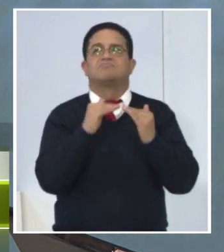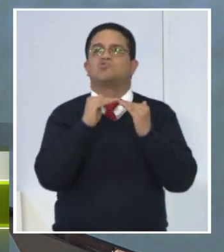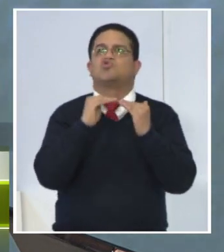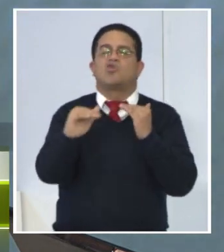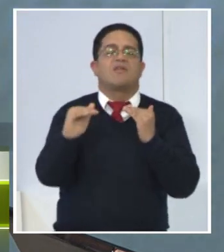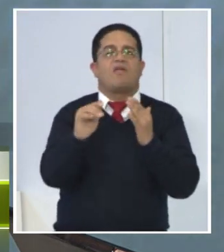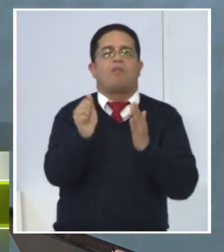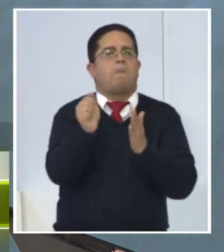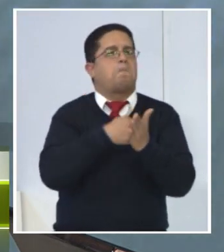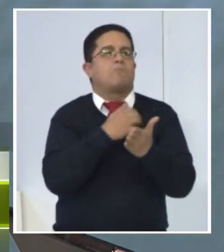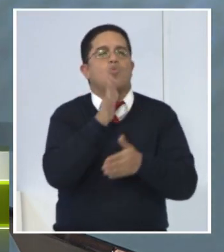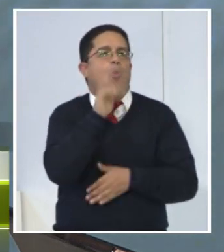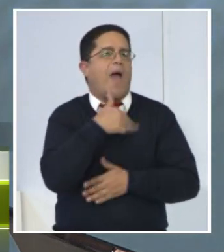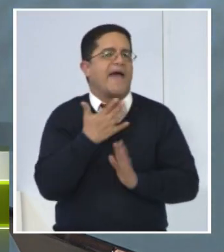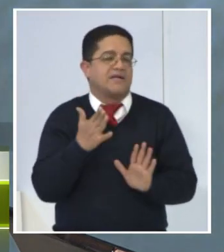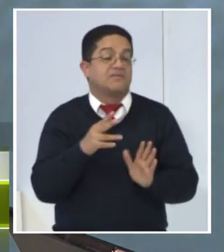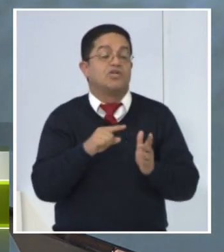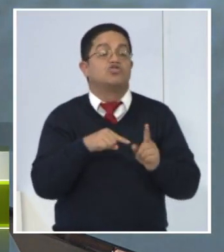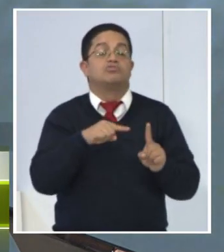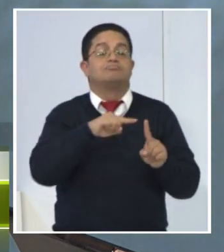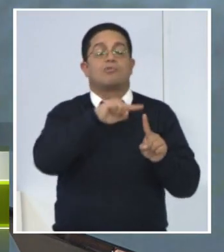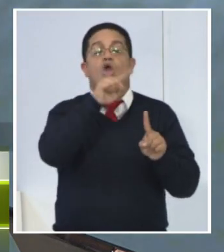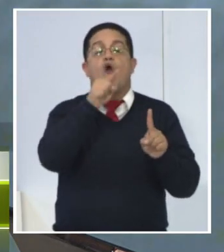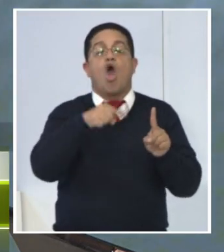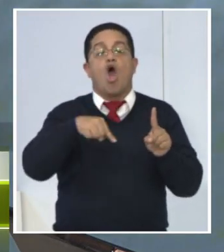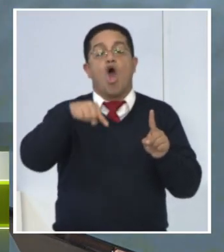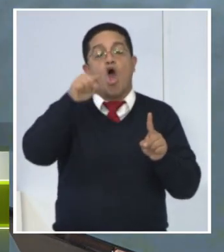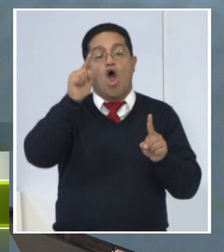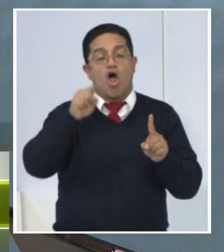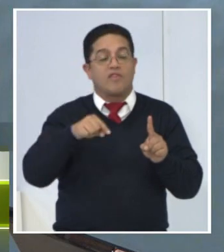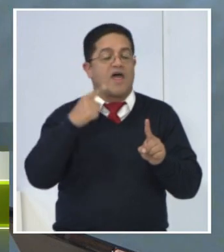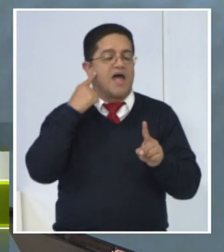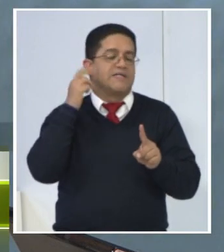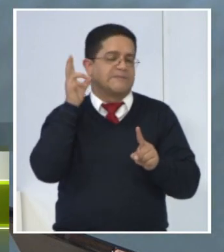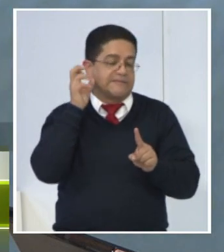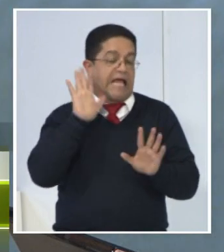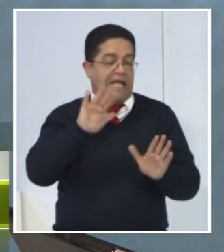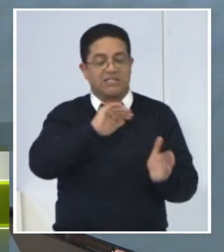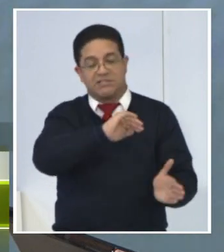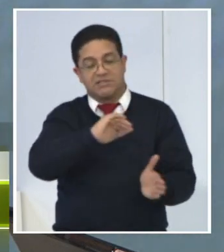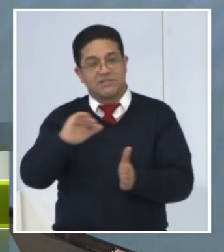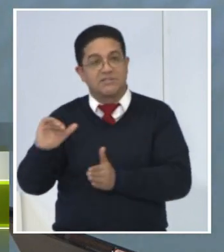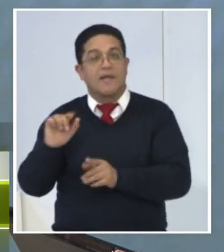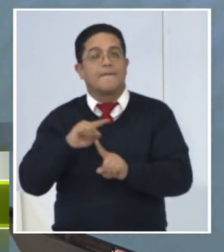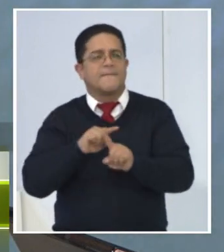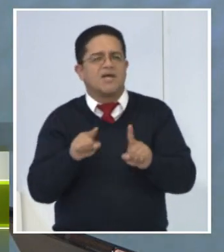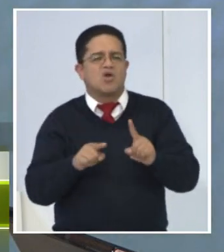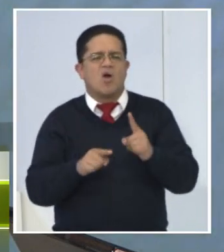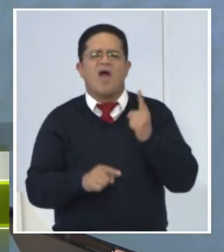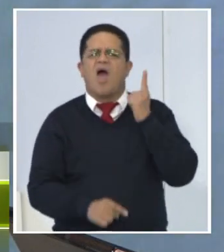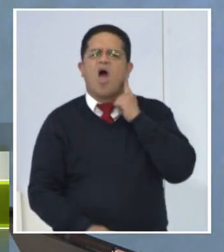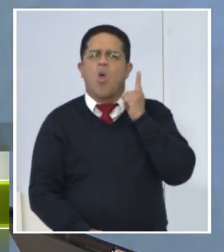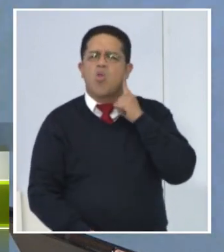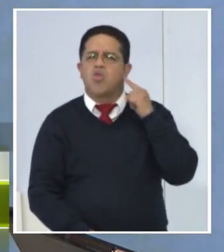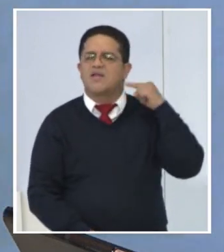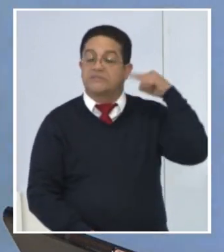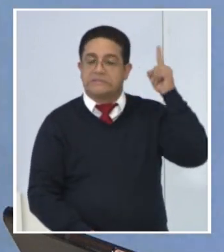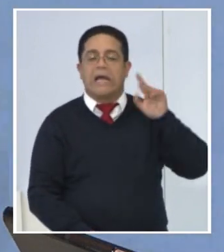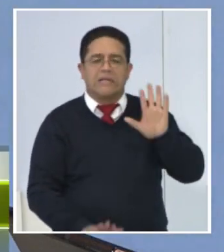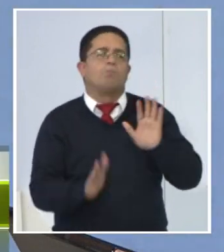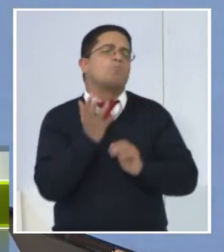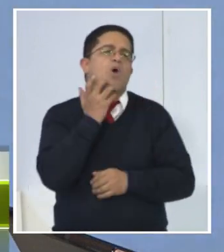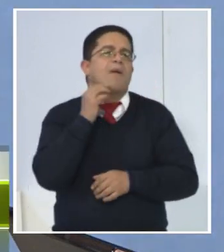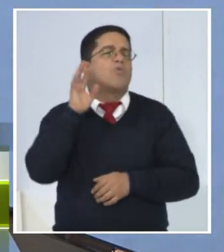son simplemente ondas. Pero hablando de eso, pues para uno hablar de la audición, yo pienso que